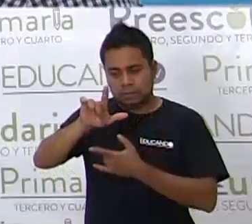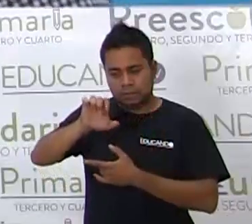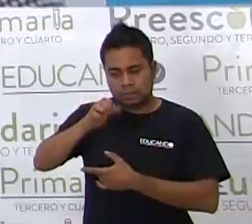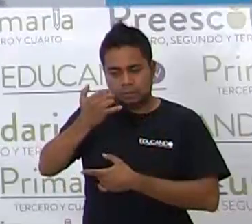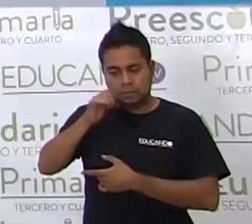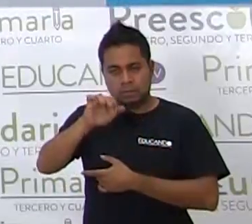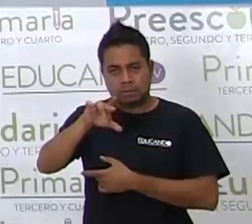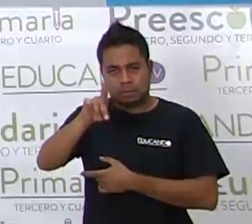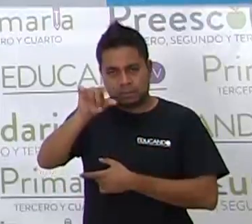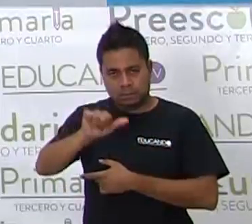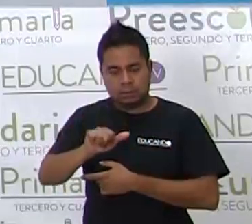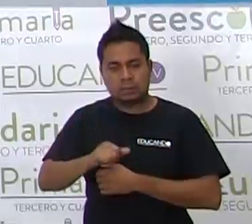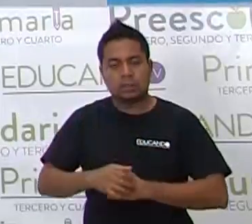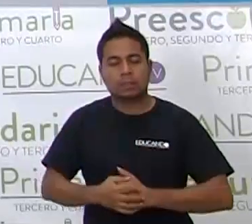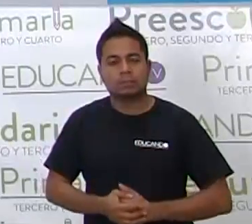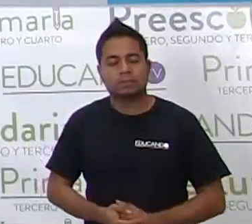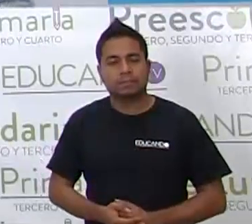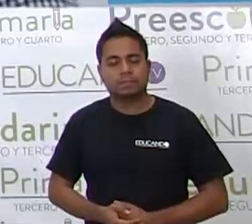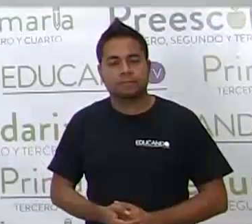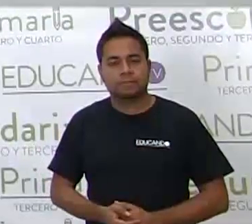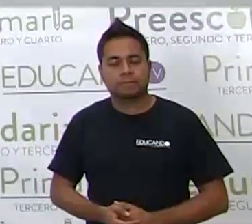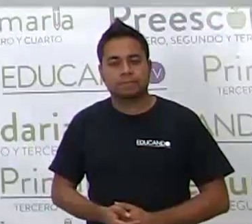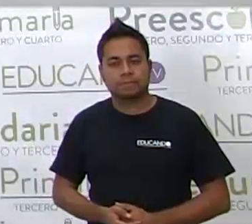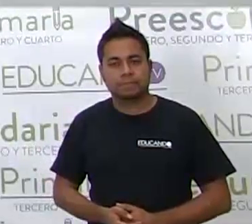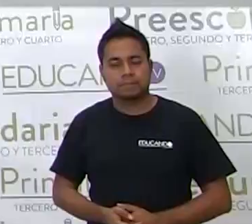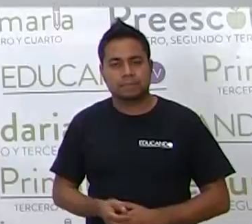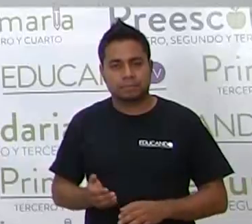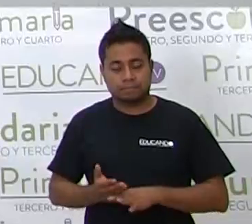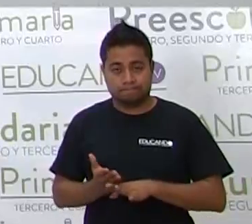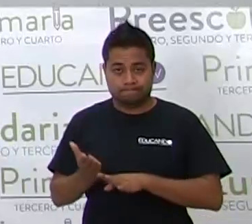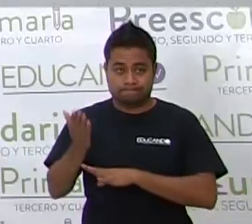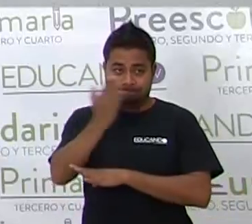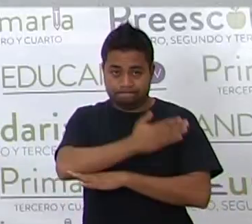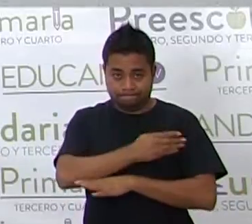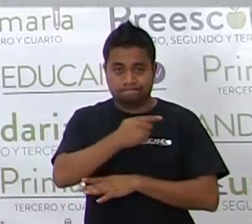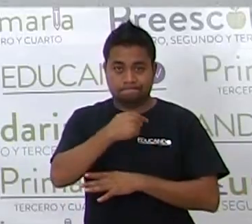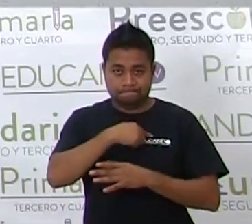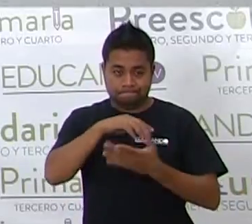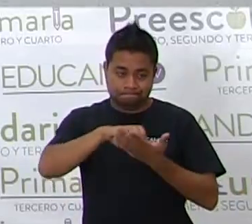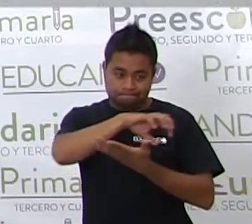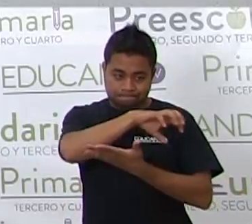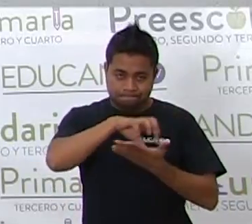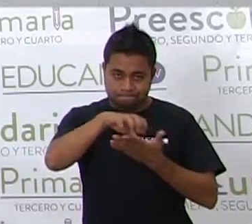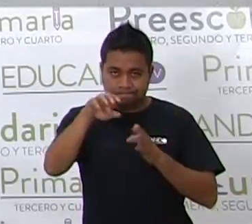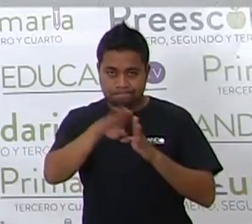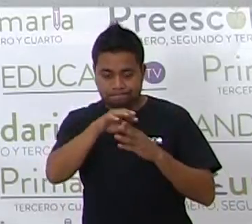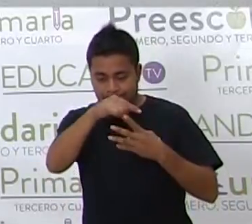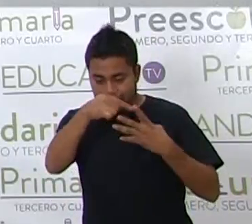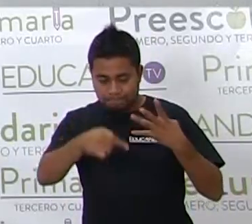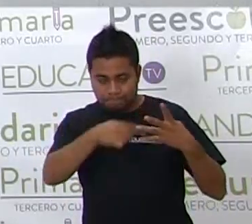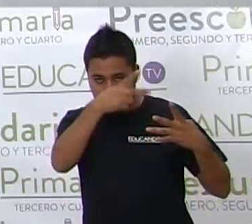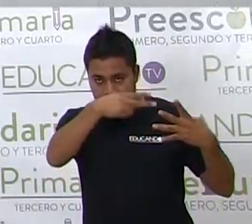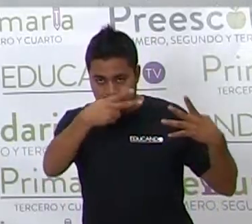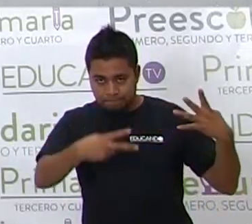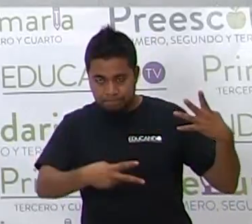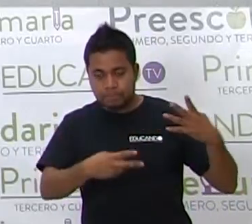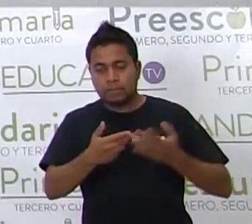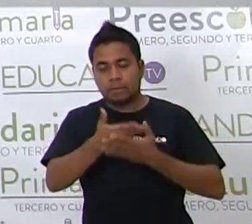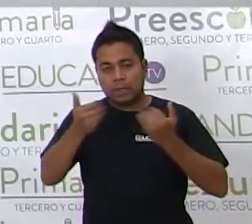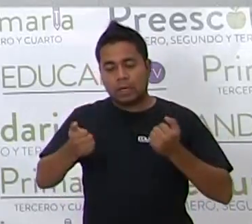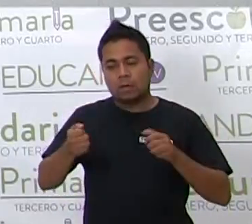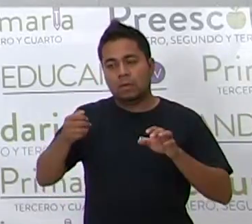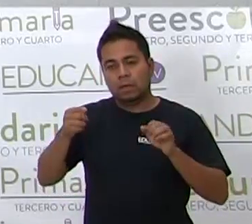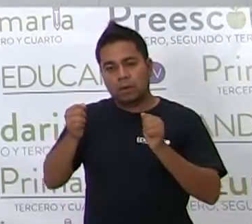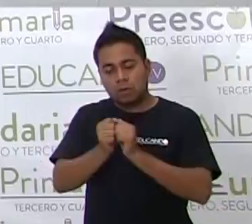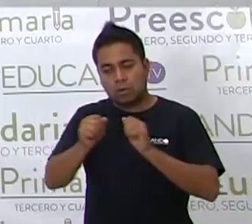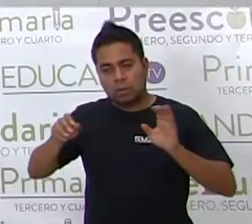Vamos a ver la primera característica, así como ya las vimos de este lado, ya vimos clasificaciones de las mismas, vamos a ver algunas características que nos van